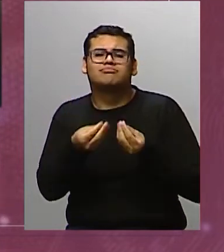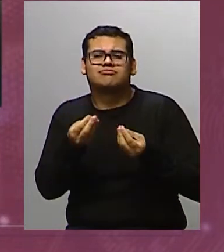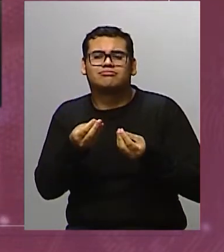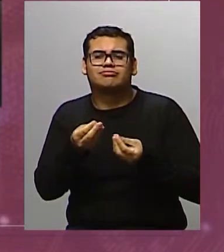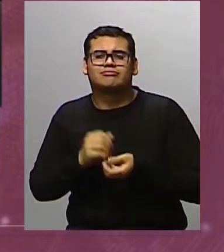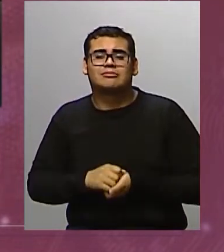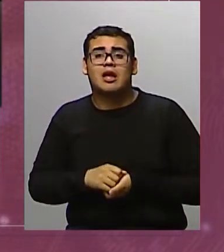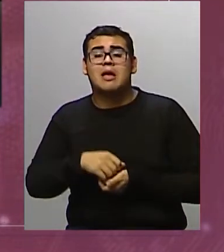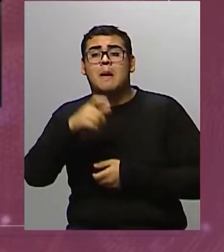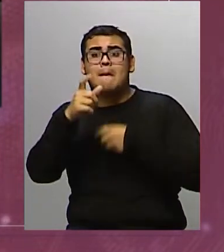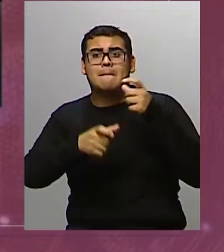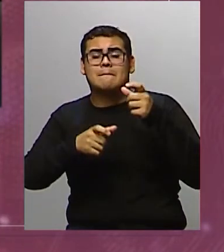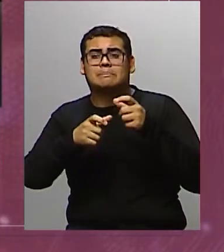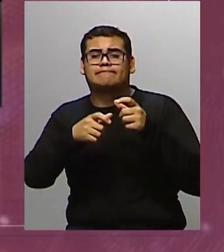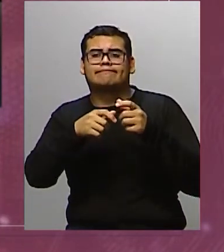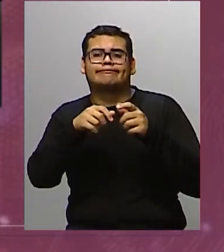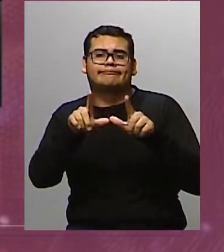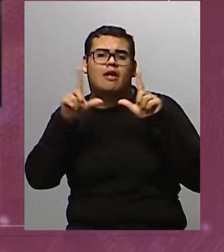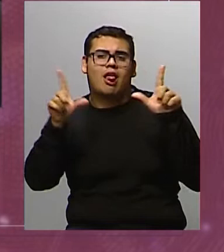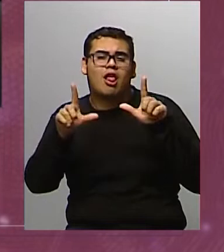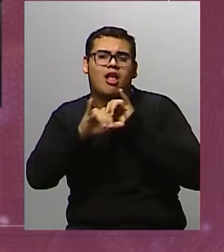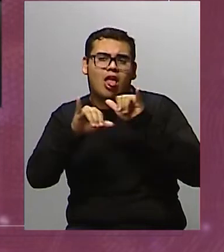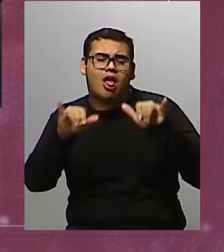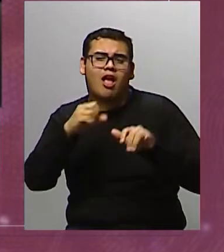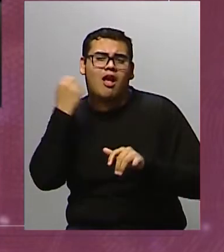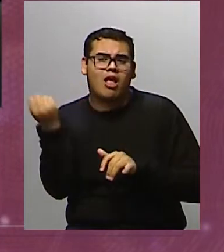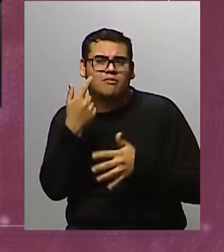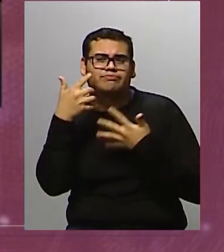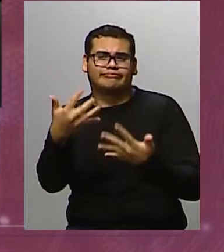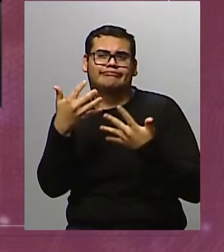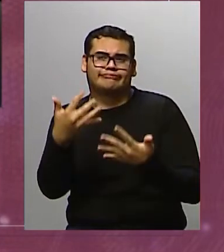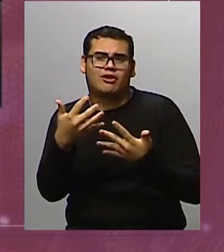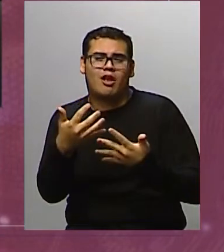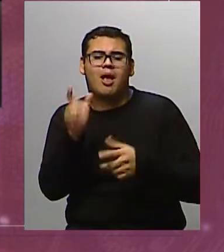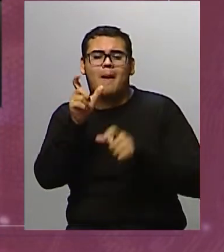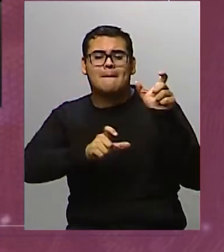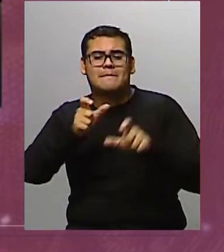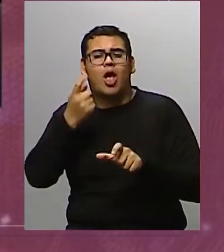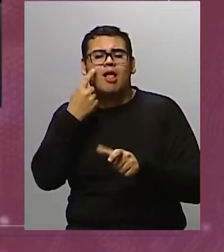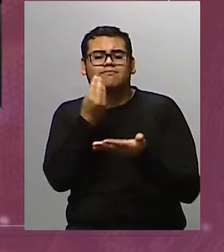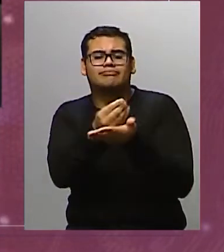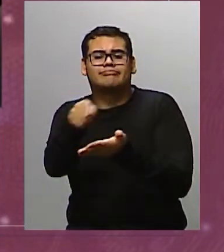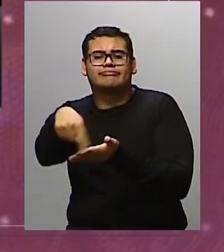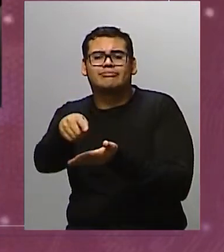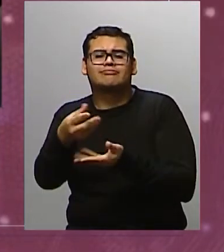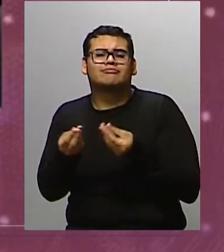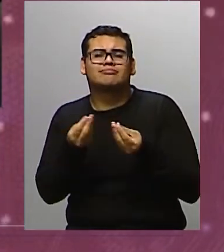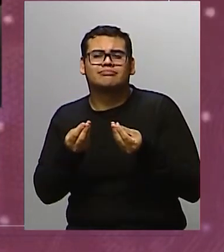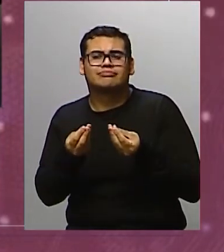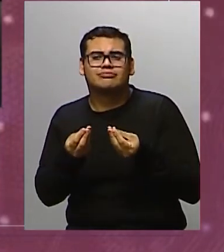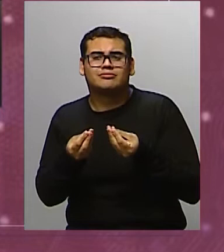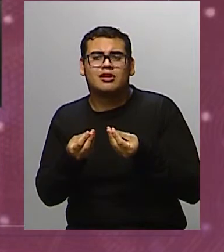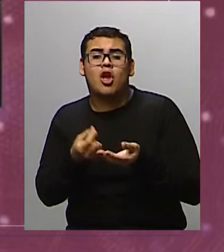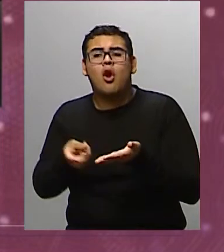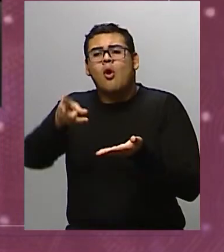ha tenido mucha cobertura de los medios este tema. La pregunta que seguramente se hace la gente que vive ahí en esa zona es, ¿realmente se va a